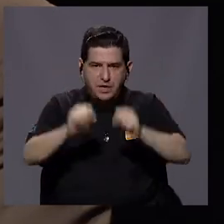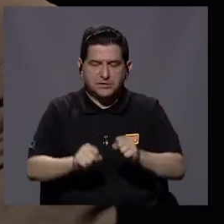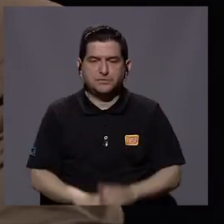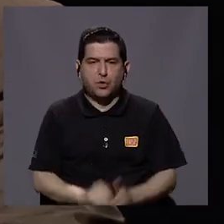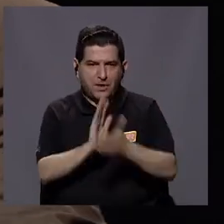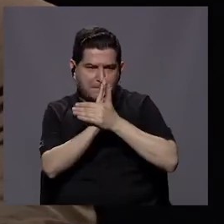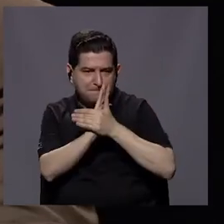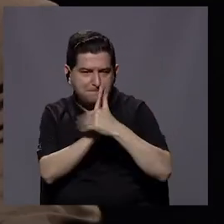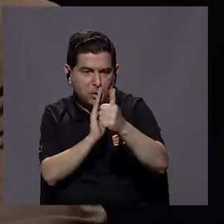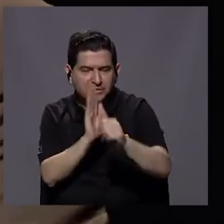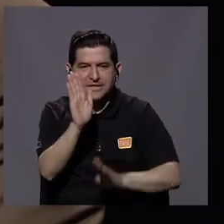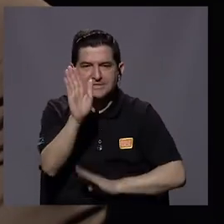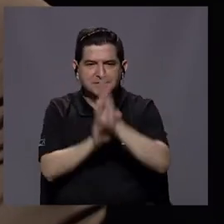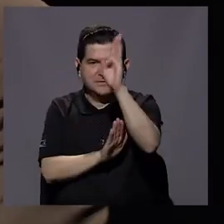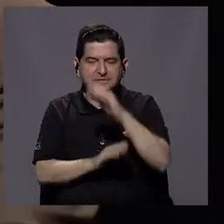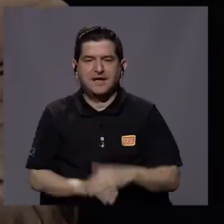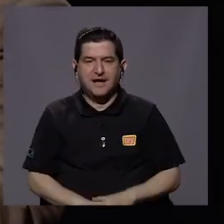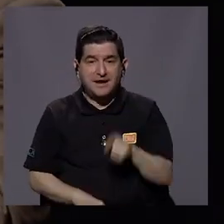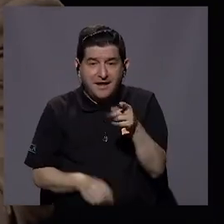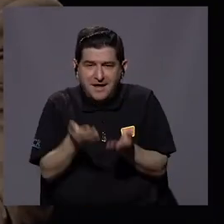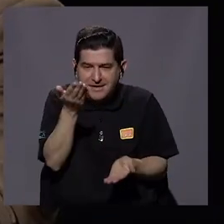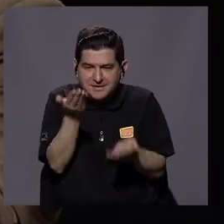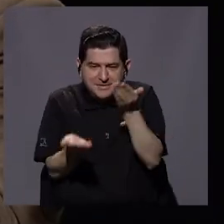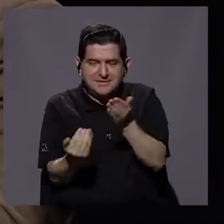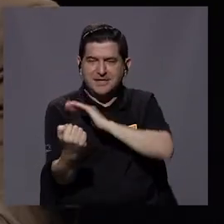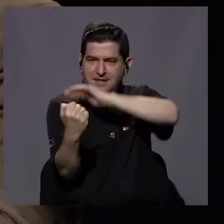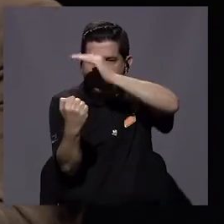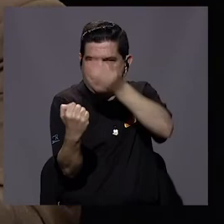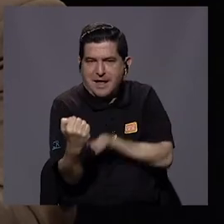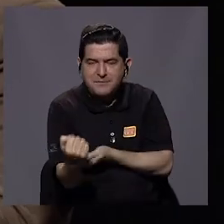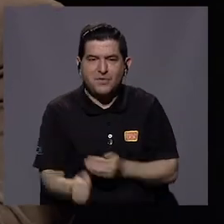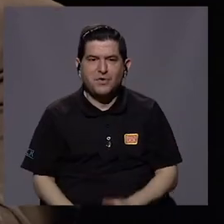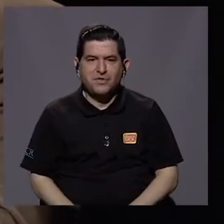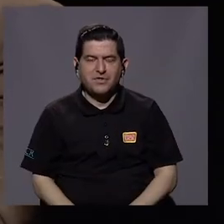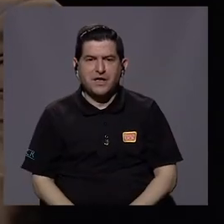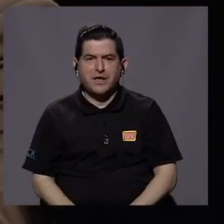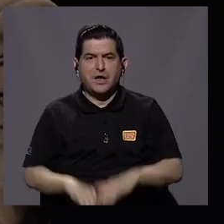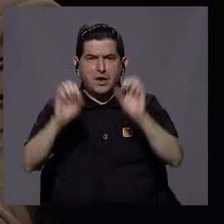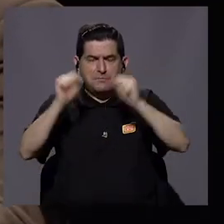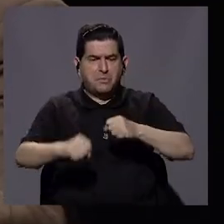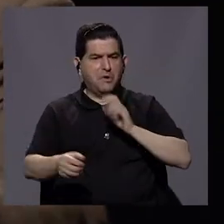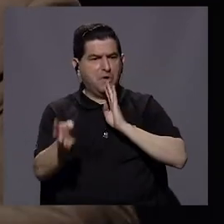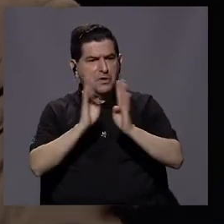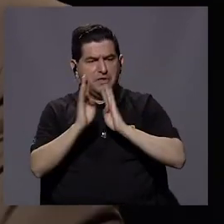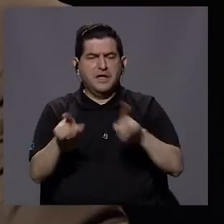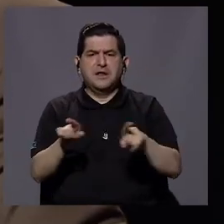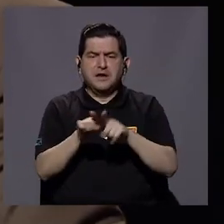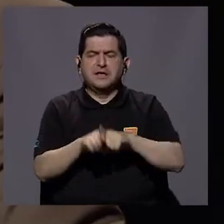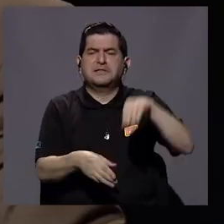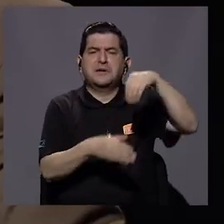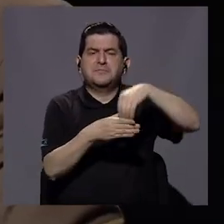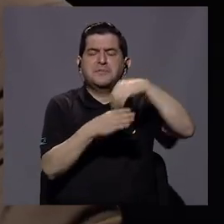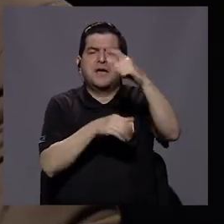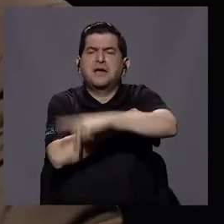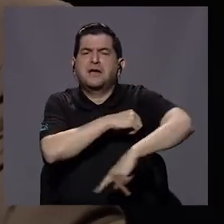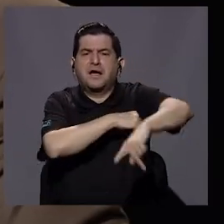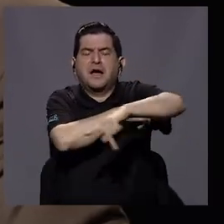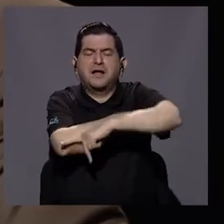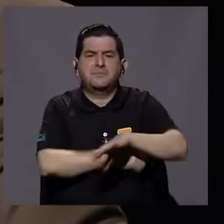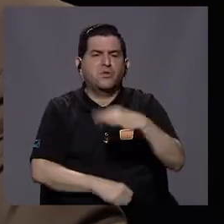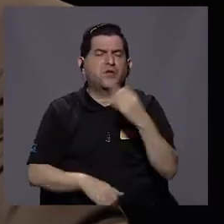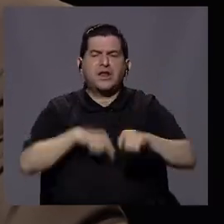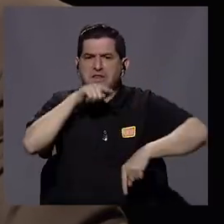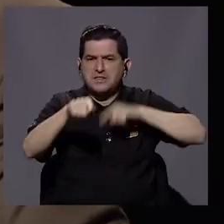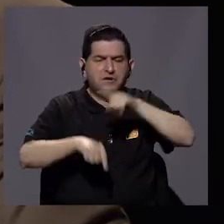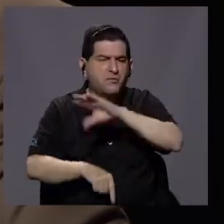públicas para potenciar justamente el desarrollo, ese equilibrio de poderes, esa potestad de poder estar aquí conversando y aportar al país,